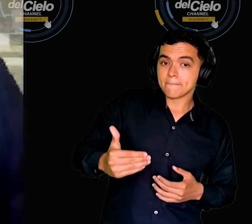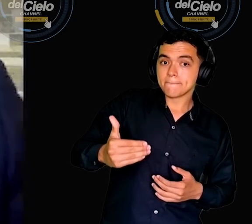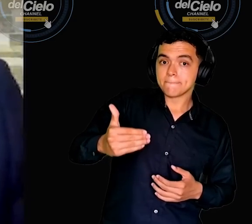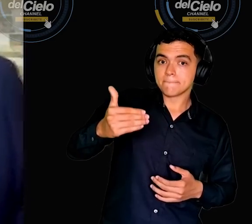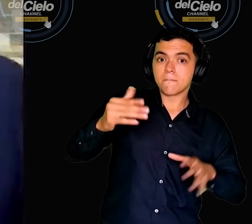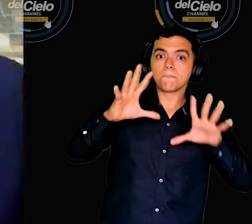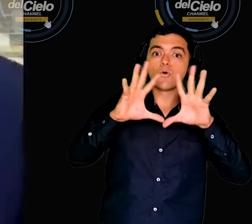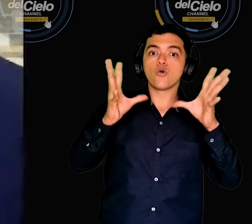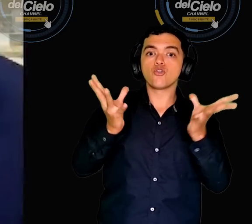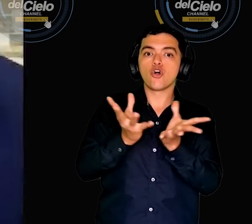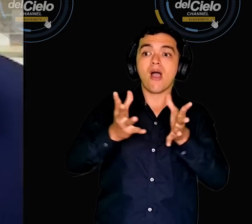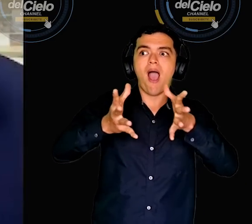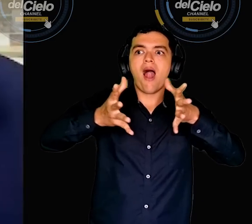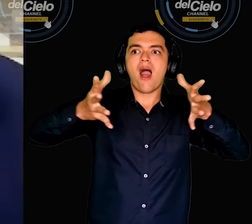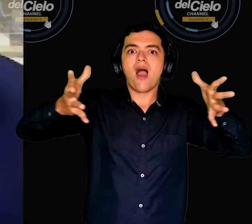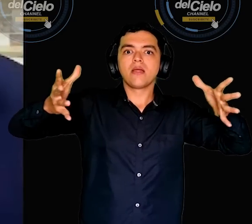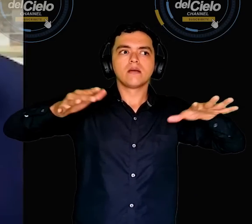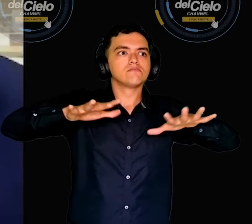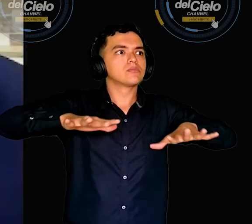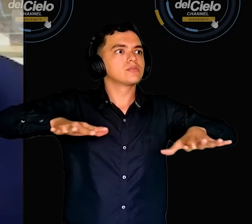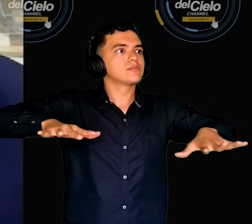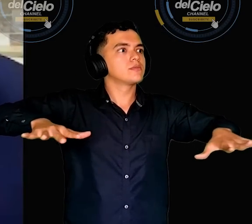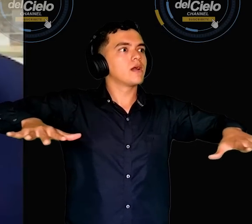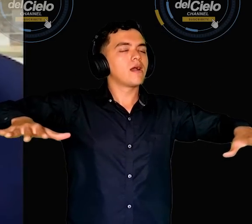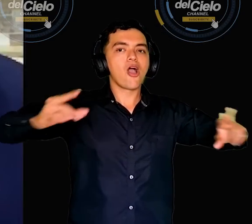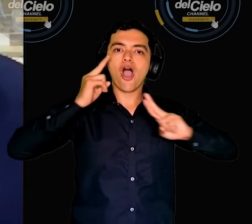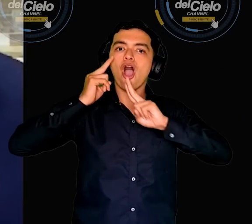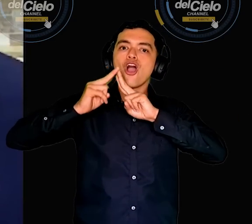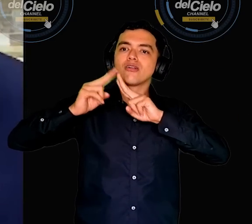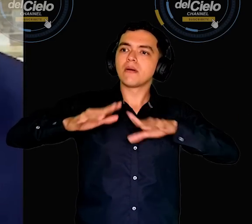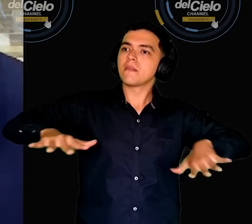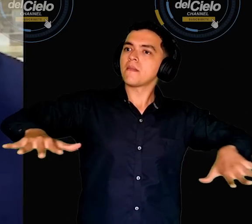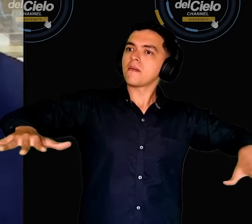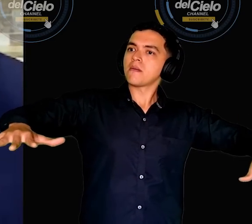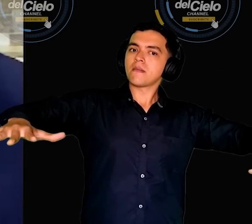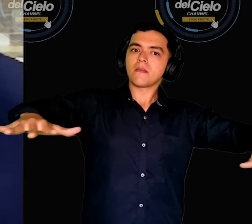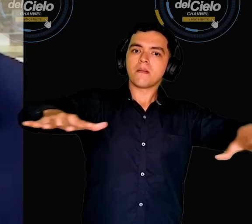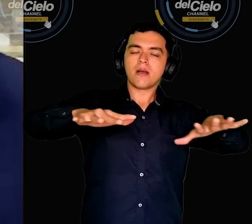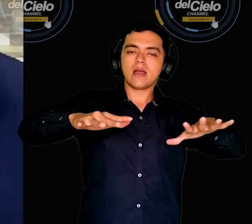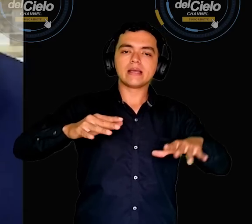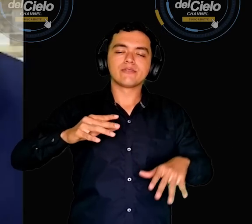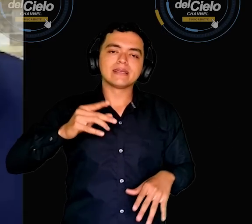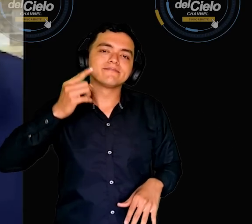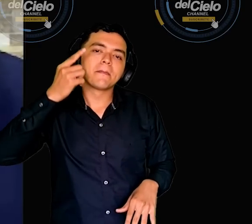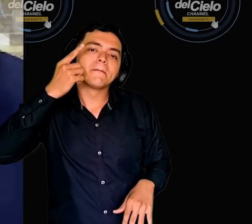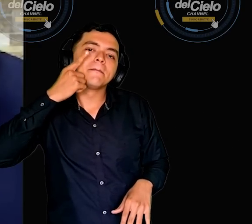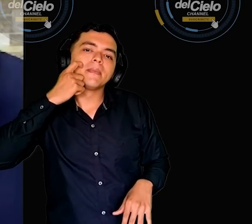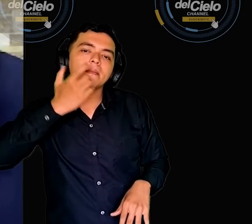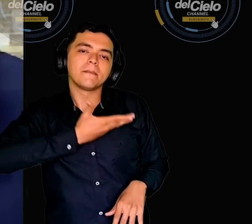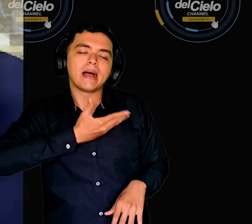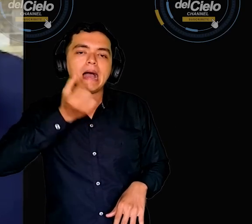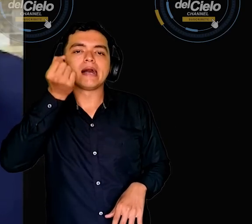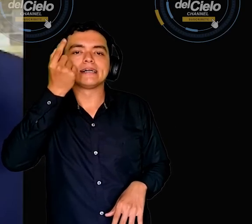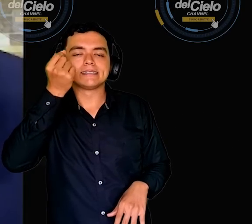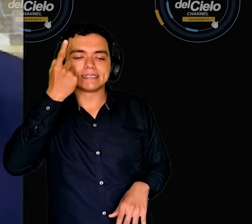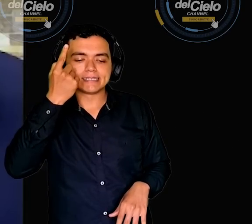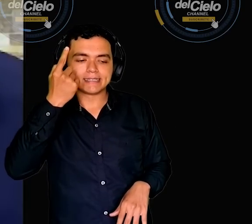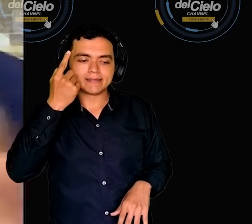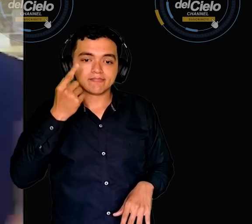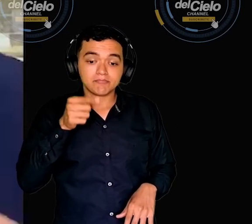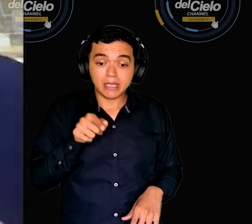que él siente que tiene. O sea, él ya empieza a caminar y tú tienes que agarrarlo, porque si lo suelta él sale dando tumbos y se